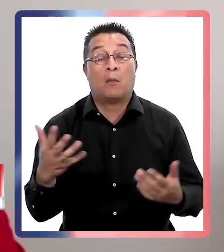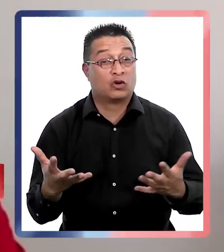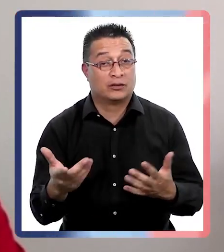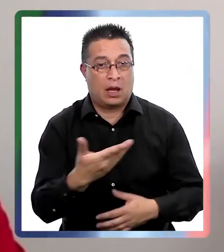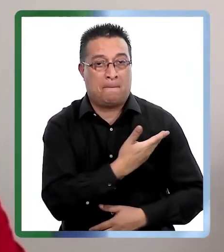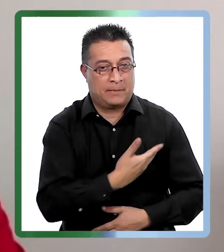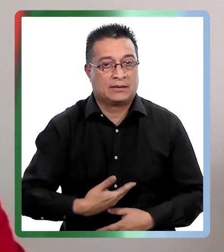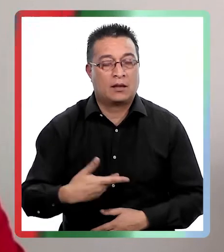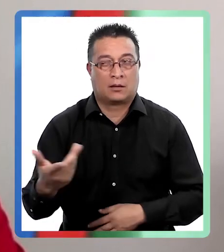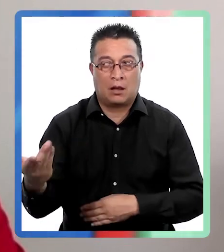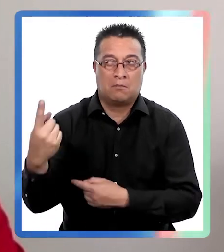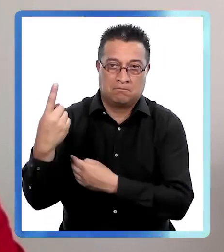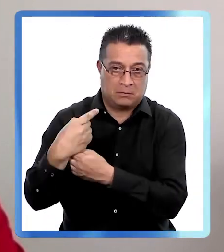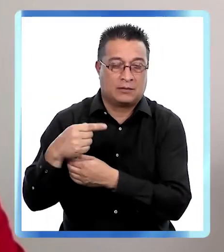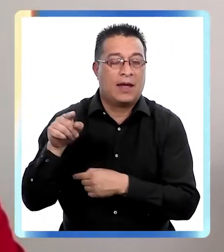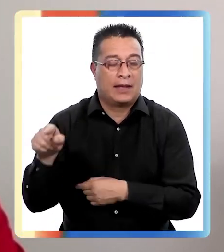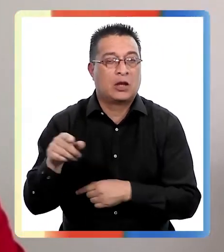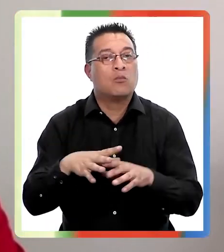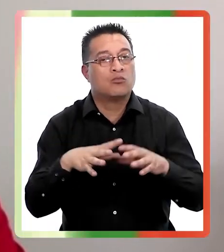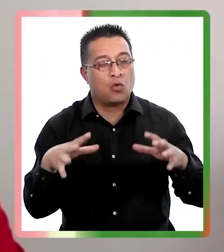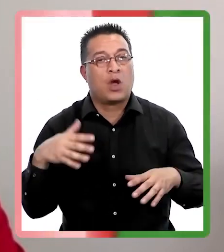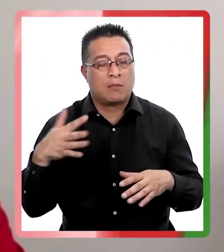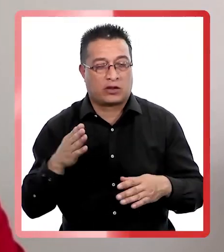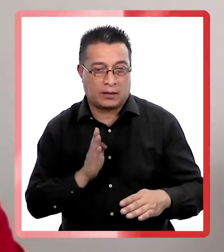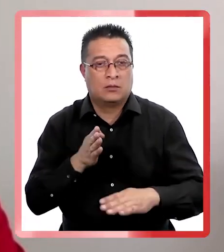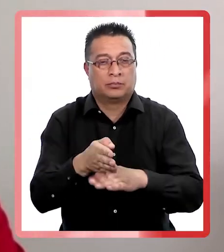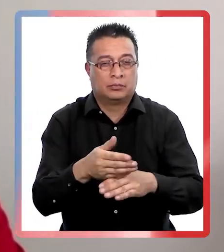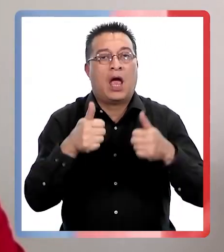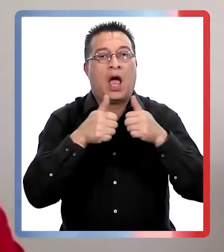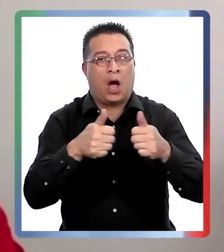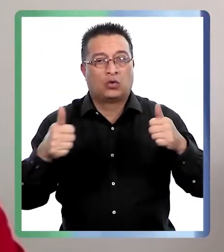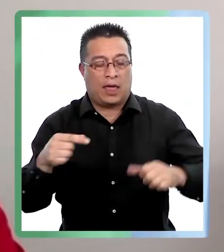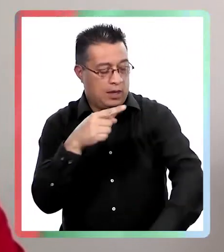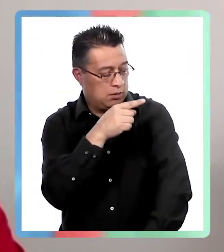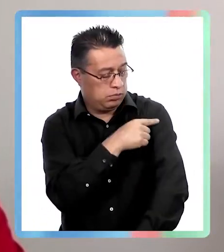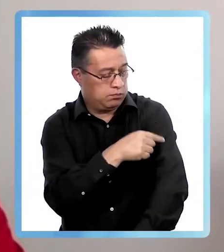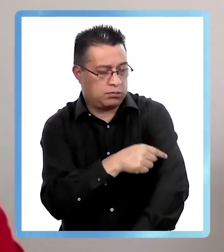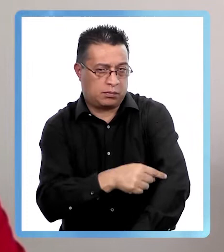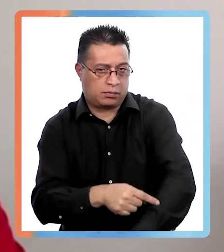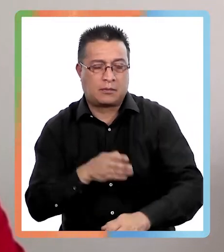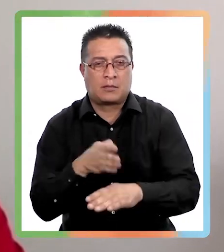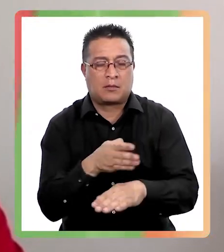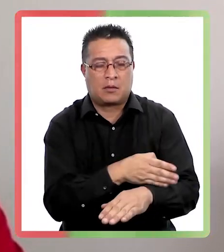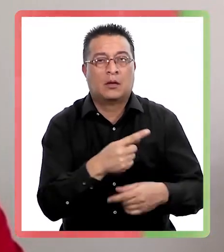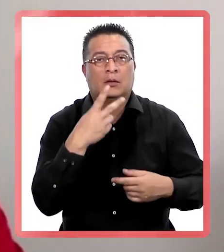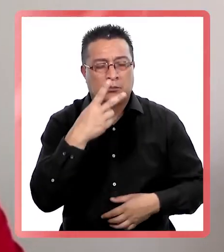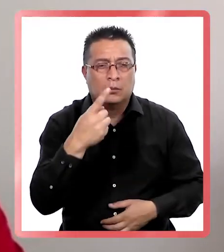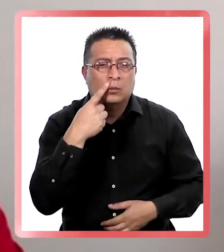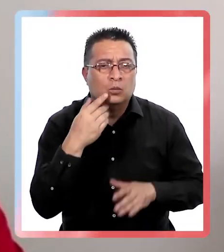el presidente también nos ha indicado aquello, es muy importante la presencia de las autoridades en cada una de las regiones y